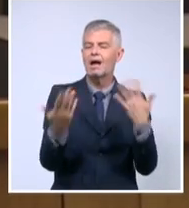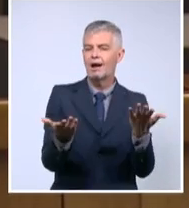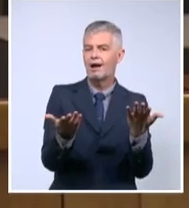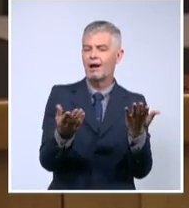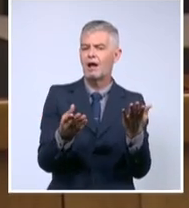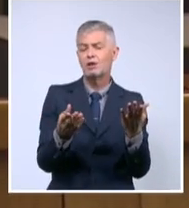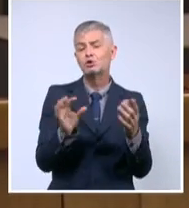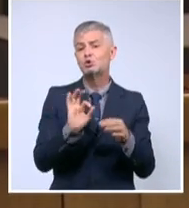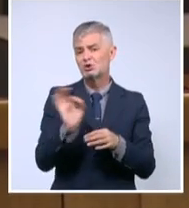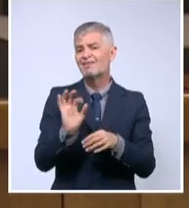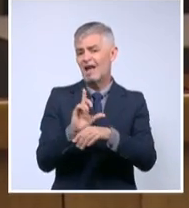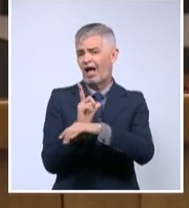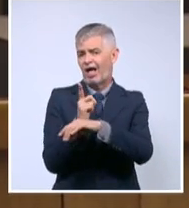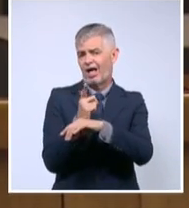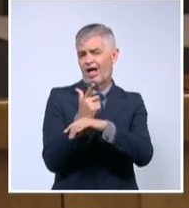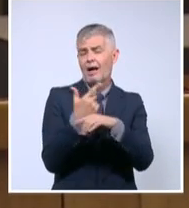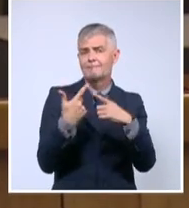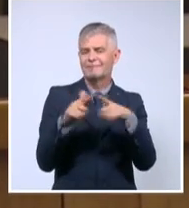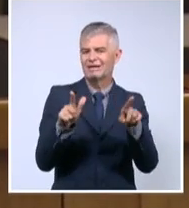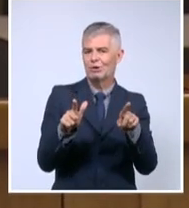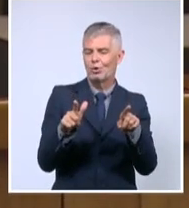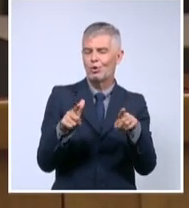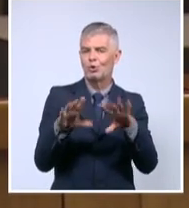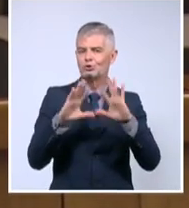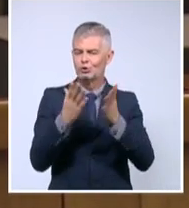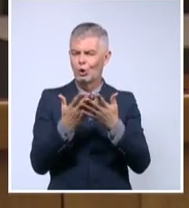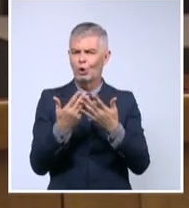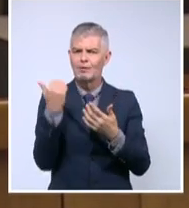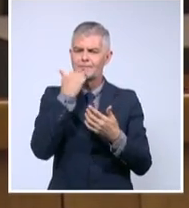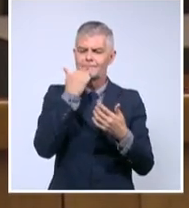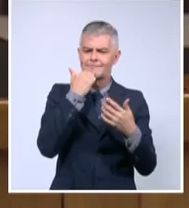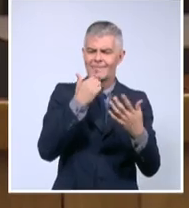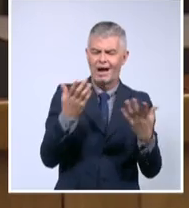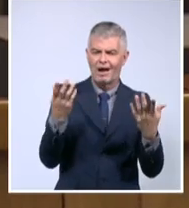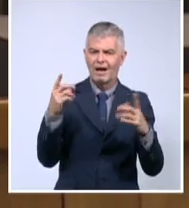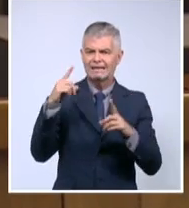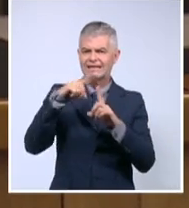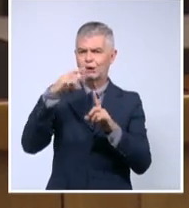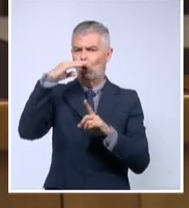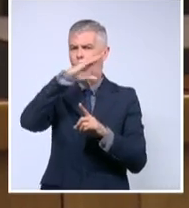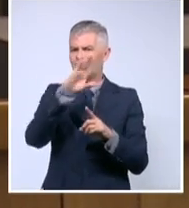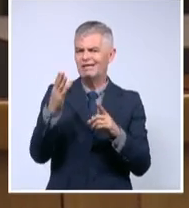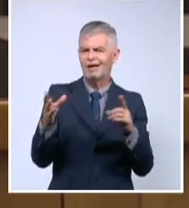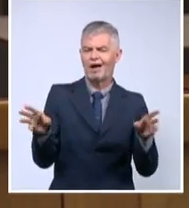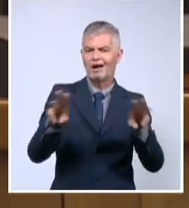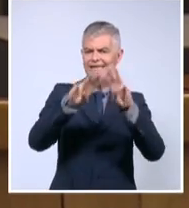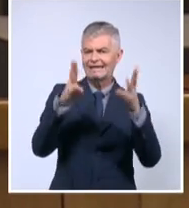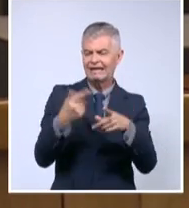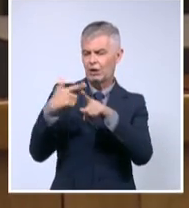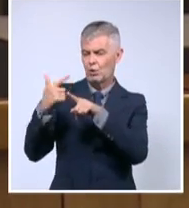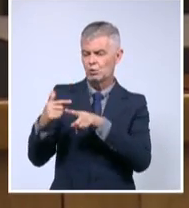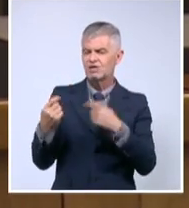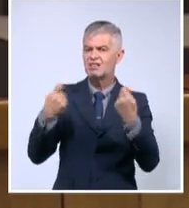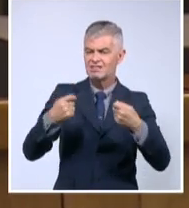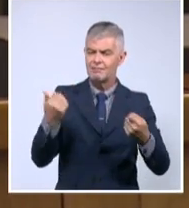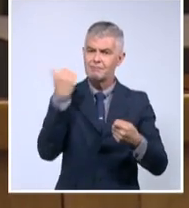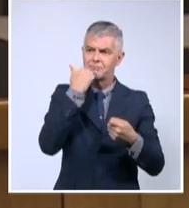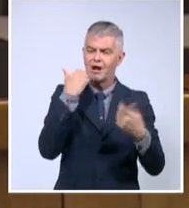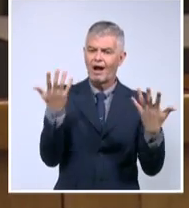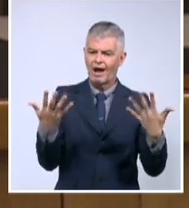lento al gobierno electrónico, necesariamente conectado con las inquietudes y cuestionamientos de la